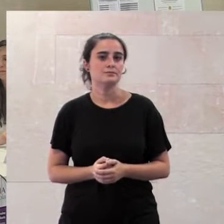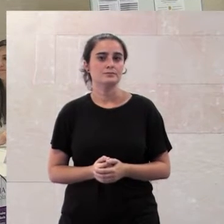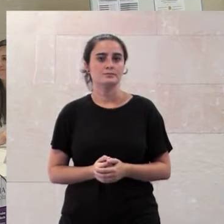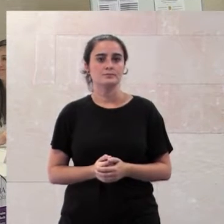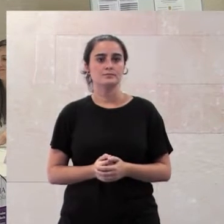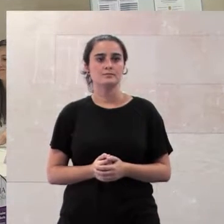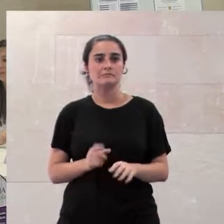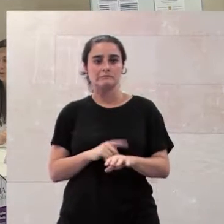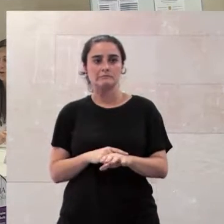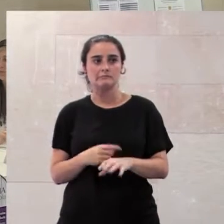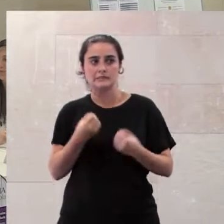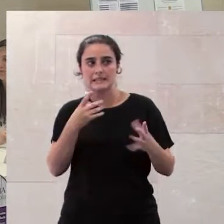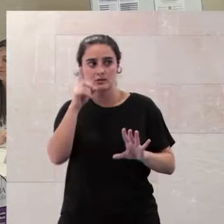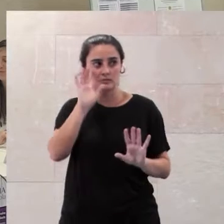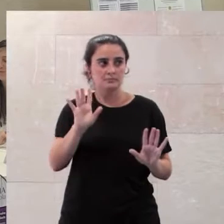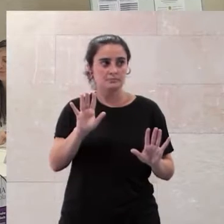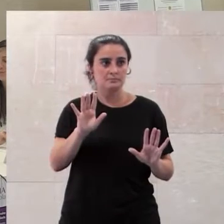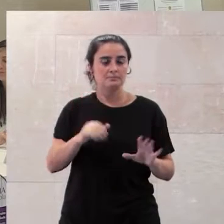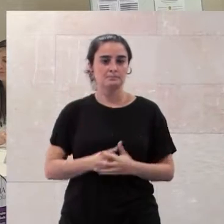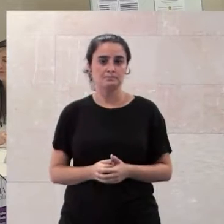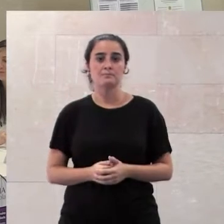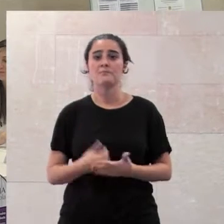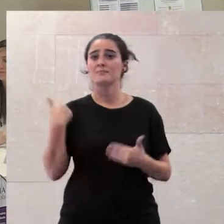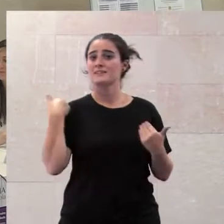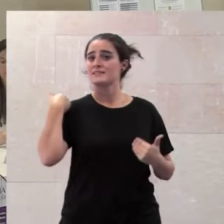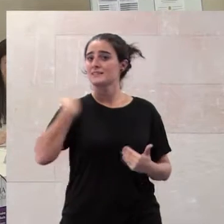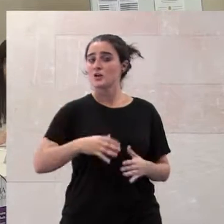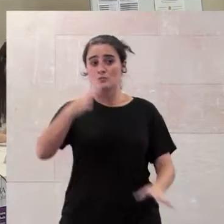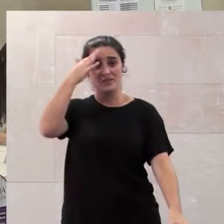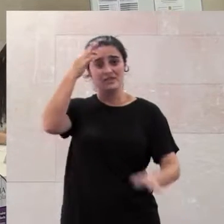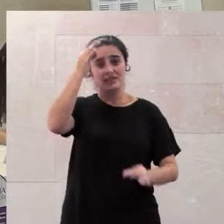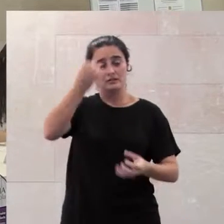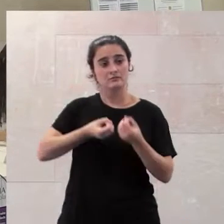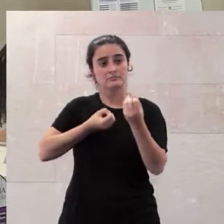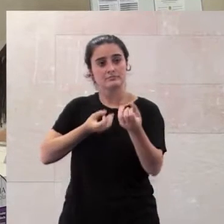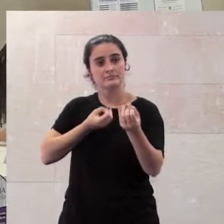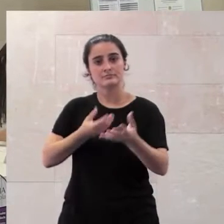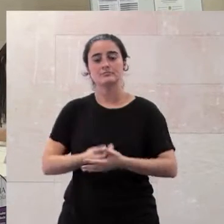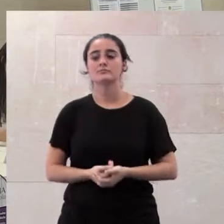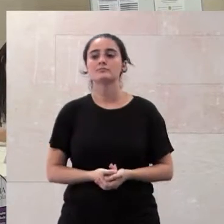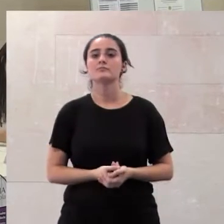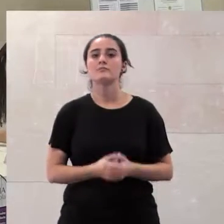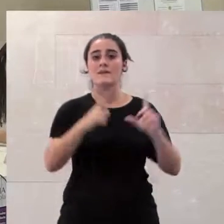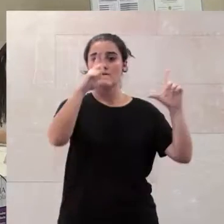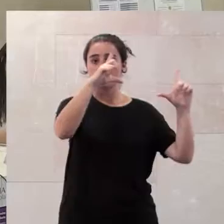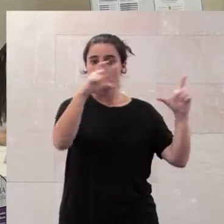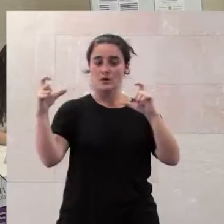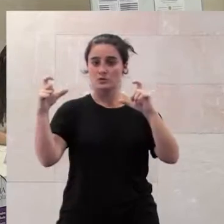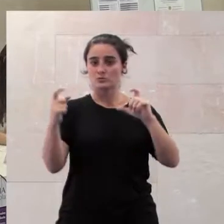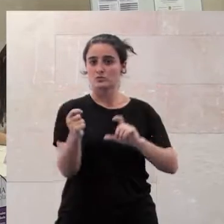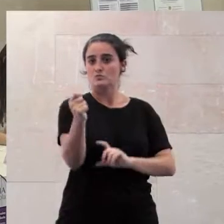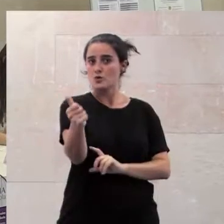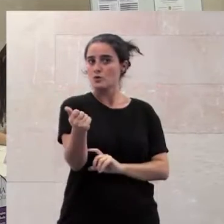No sé cómo voy de tiempo. Vale. Bueno, así por dar unos datos, las fotos que os he traído son un